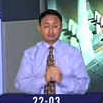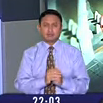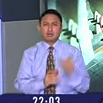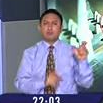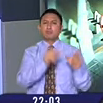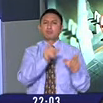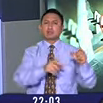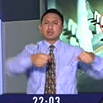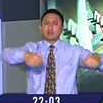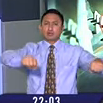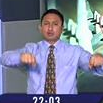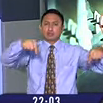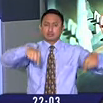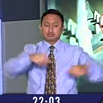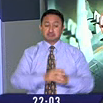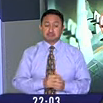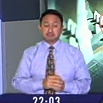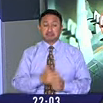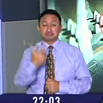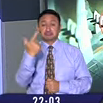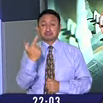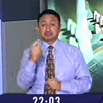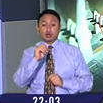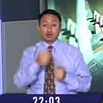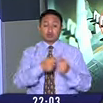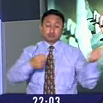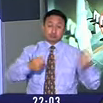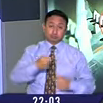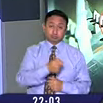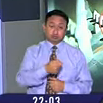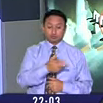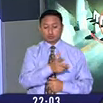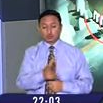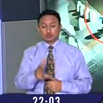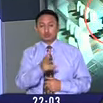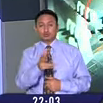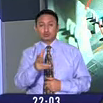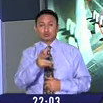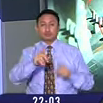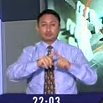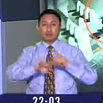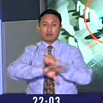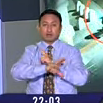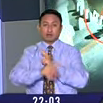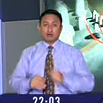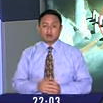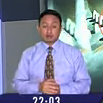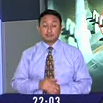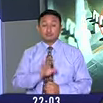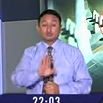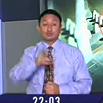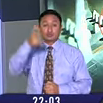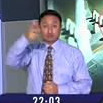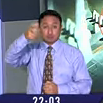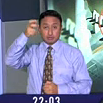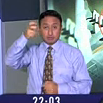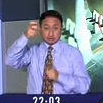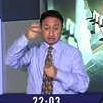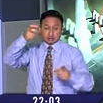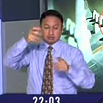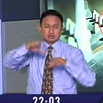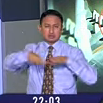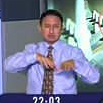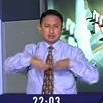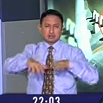Delincuentes a bordo de motos, ya sea con armas de fuego o armas blancas, ejecutaron varios robos. Una cámara captó el accionar de